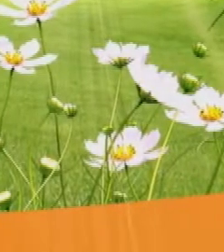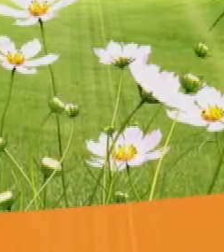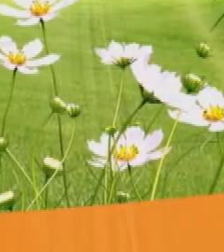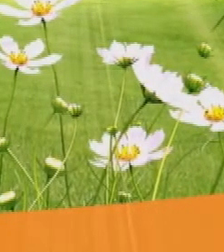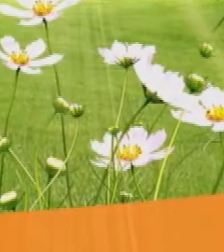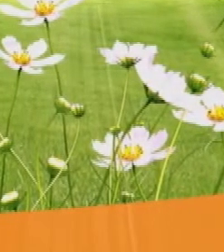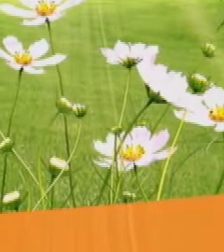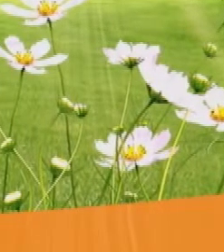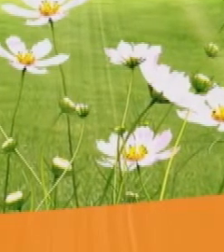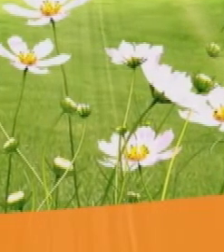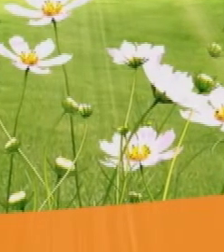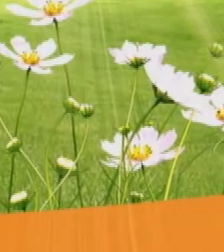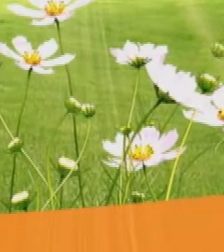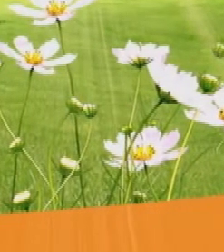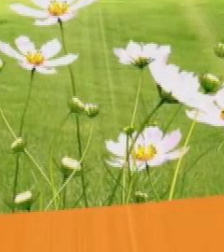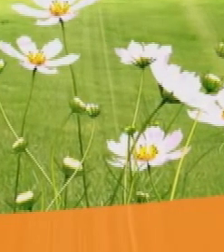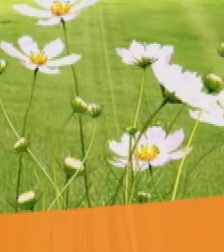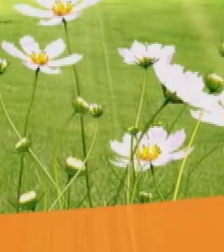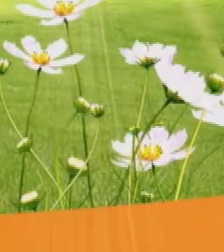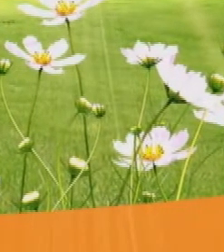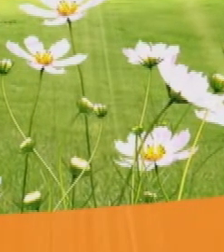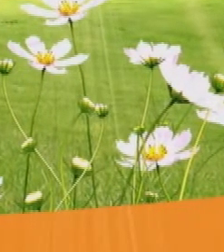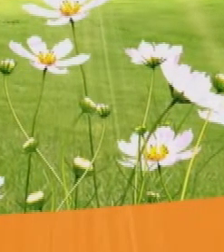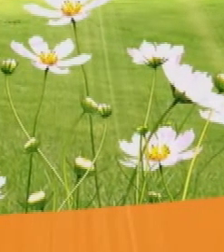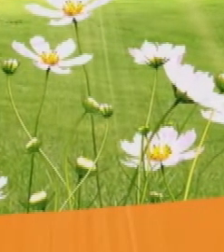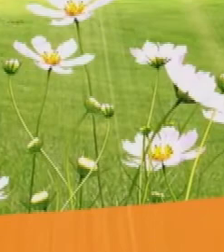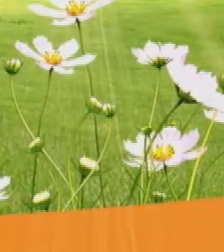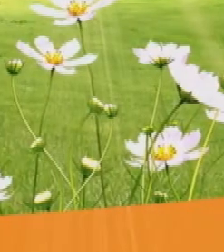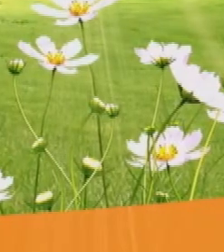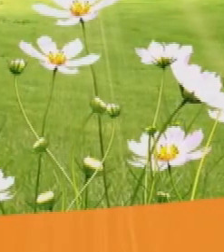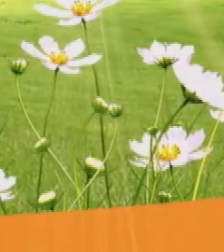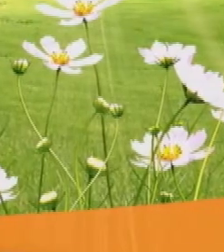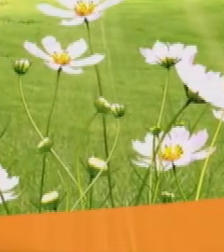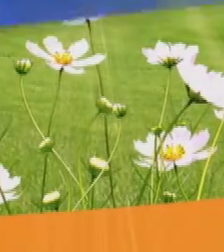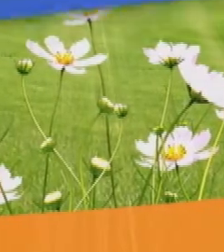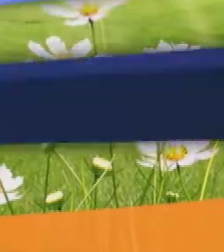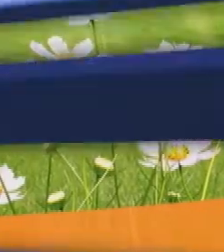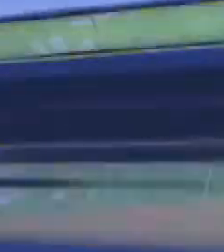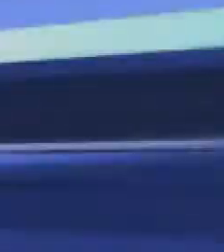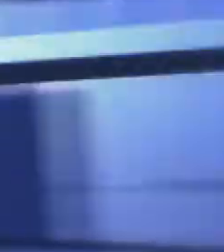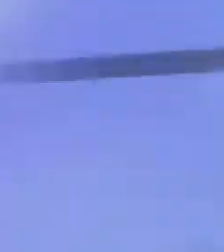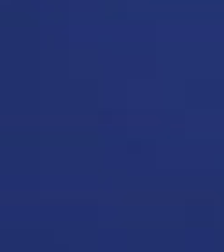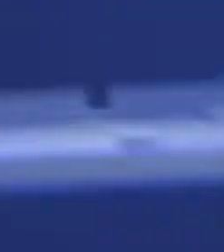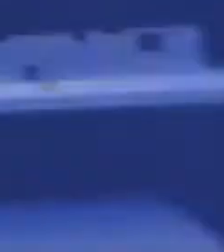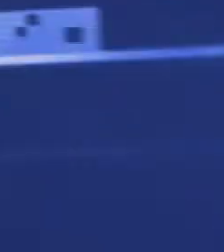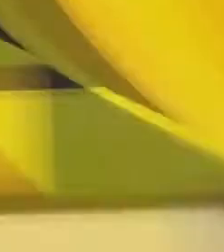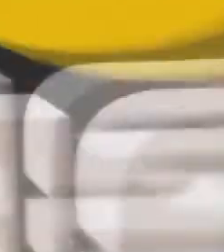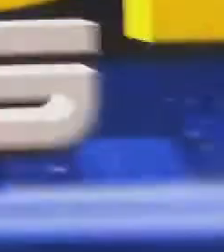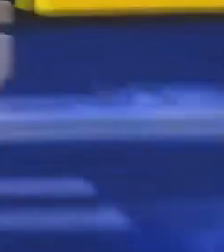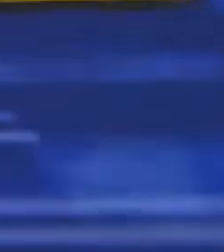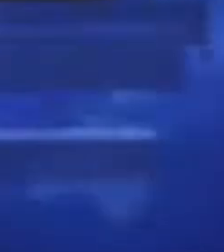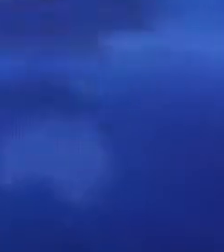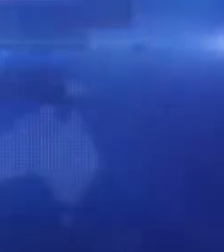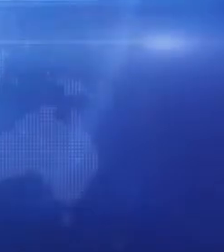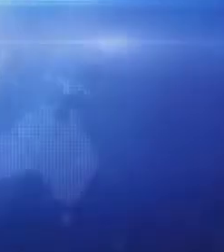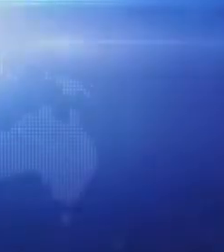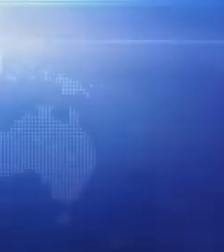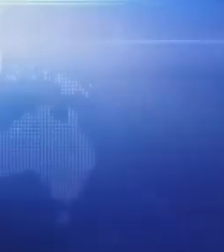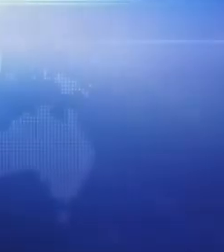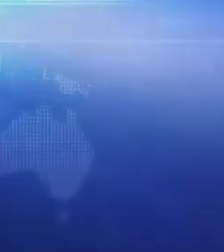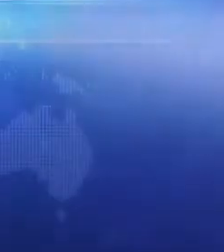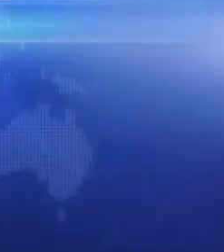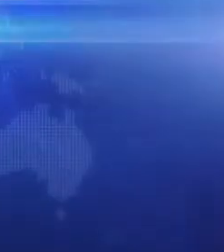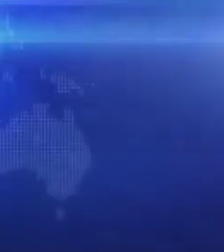Con el patrocinio de Barsol Ecológico, Barsol Aroma, Delicias, líder en limpieza, Enlace Noticias, el noticiero que usted quiere ver.